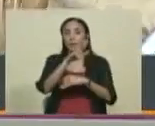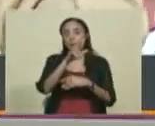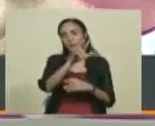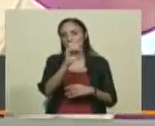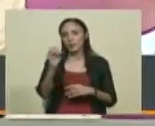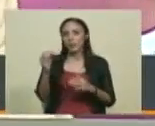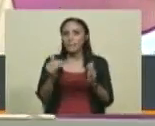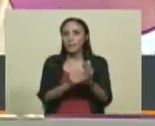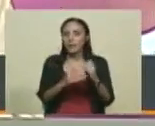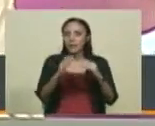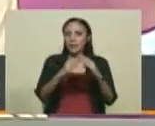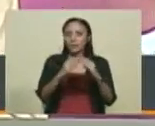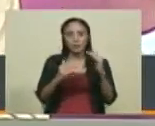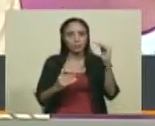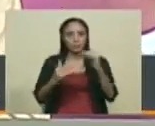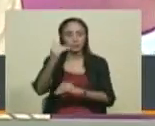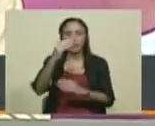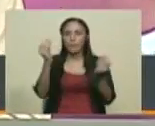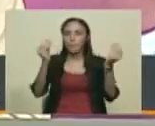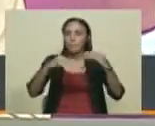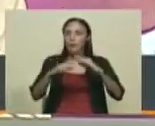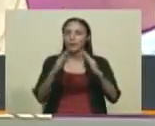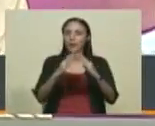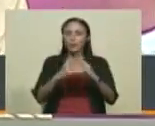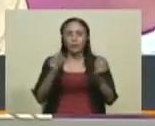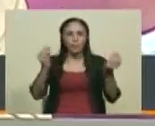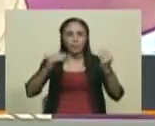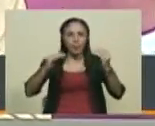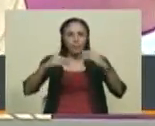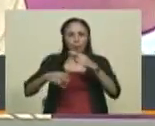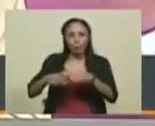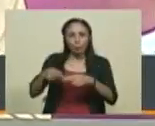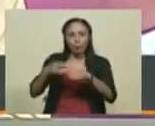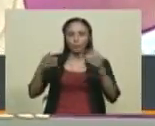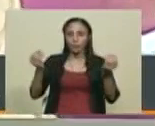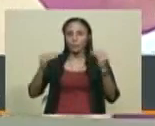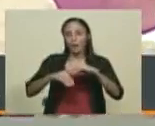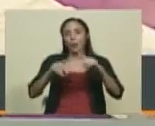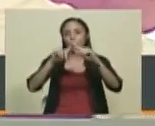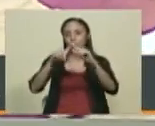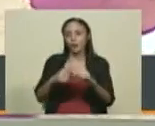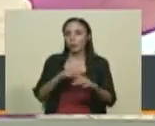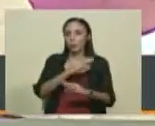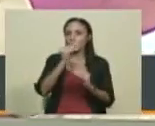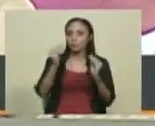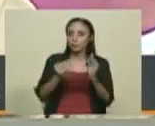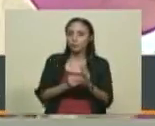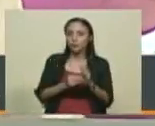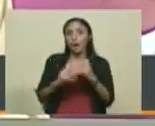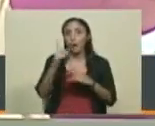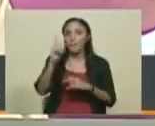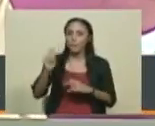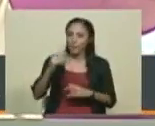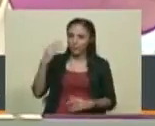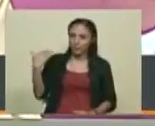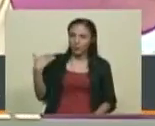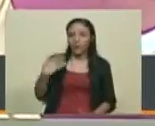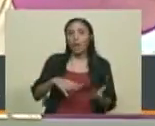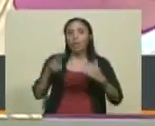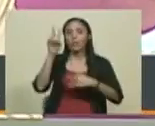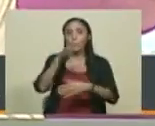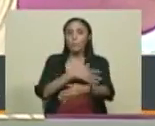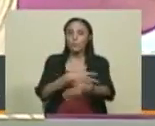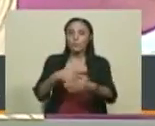400.000, 500.000 viviendas por año y llegar, como llegamos hace un mes, a 2 millones